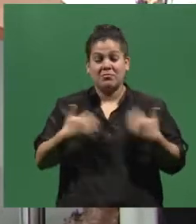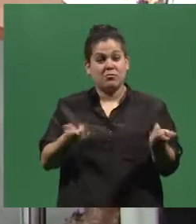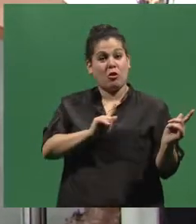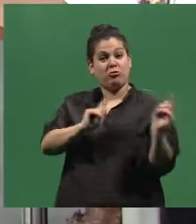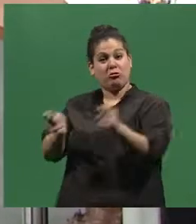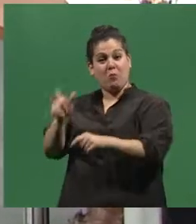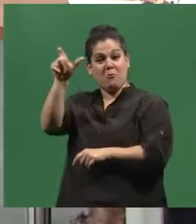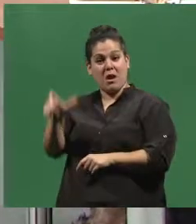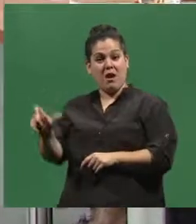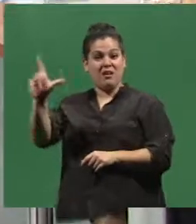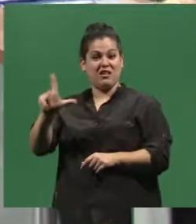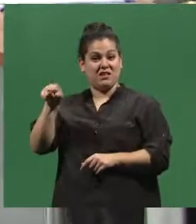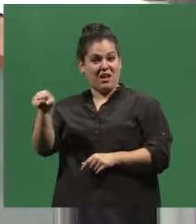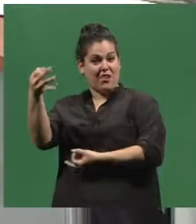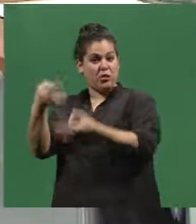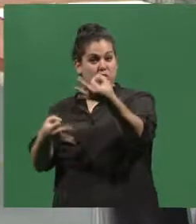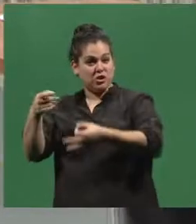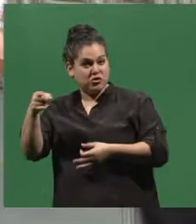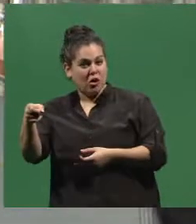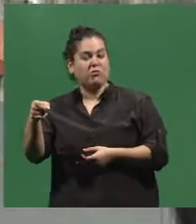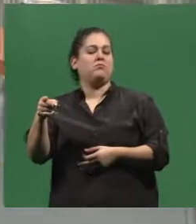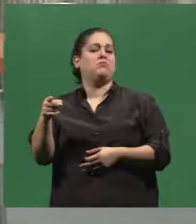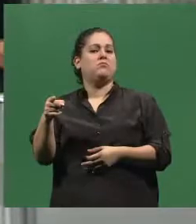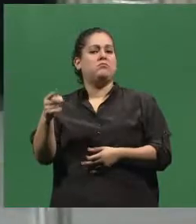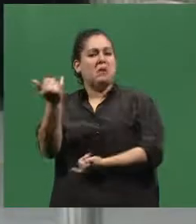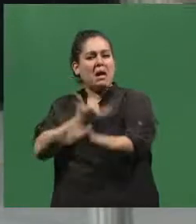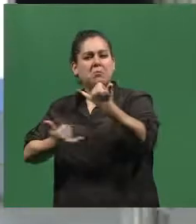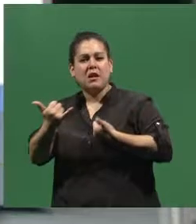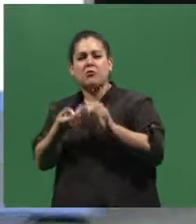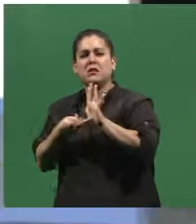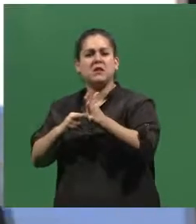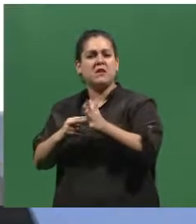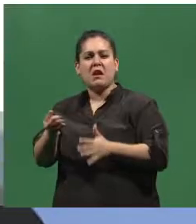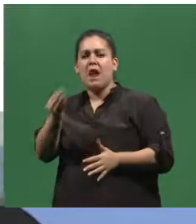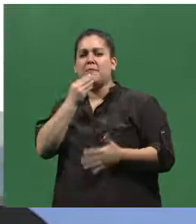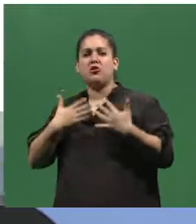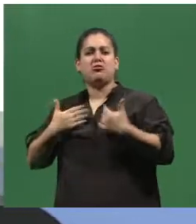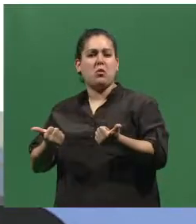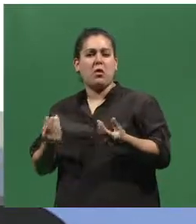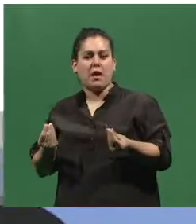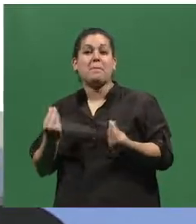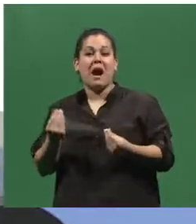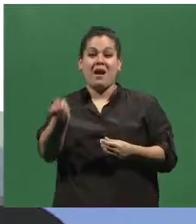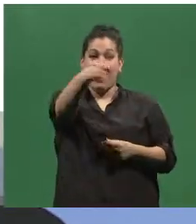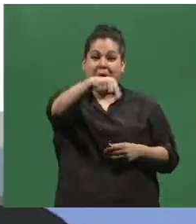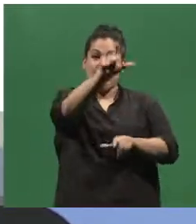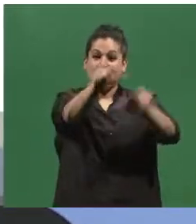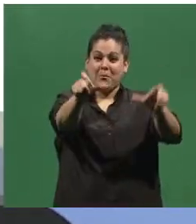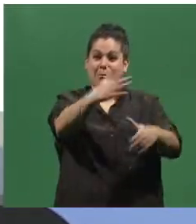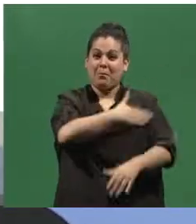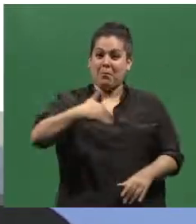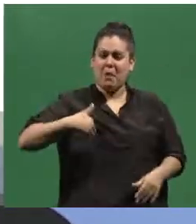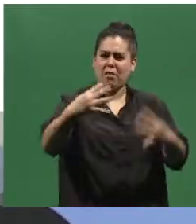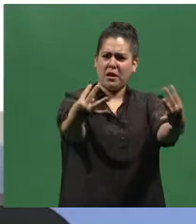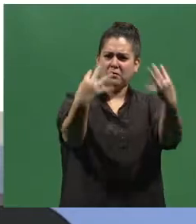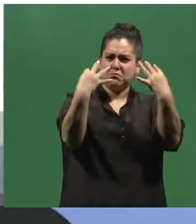palabra a la licenciada de nutrición. Andrea, explícanos qué significa el término alimentación saludable. Para la madre que está en la casa y que no